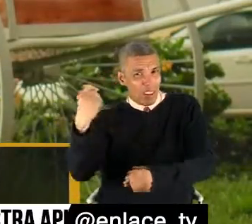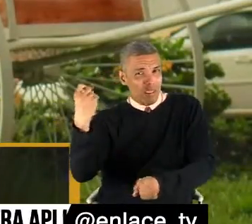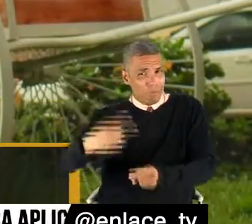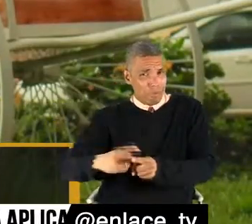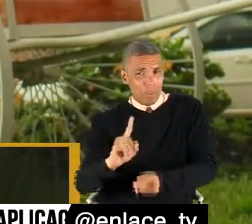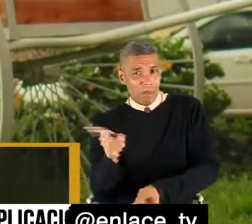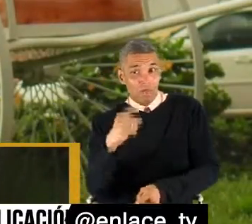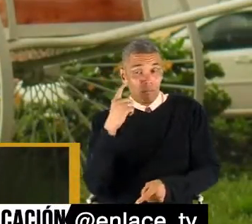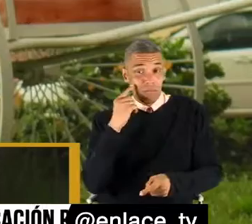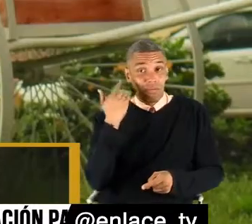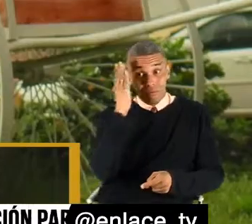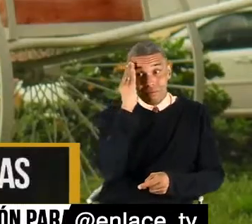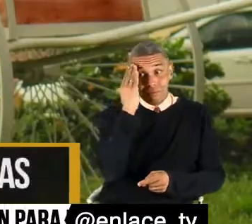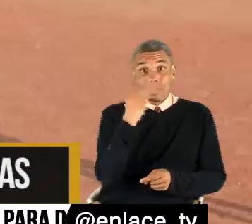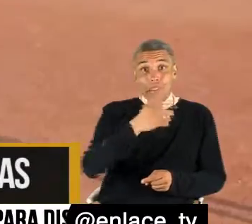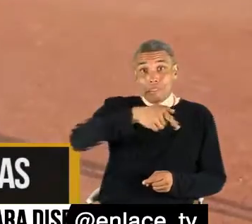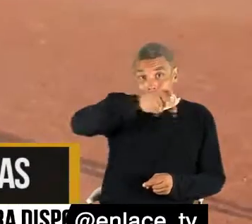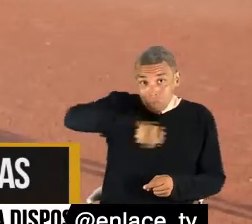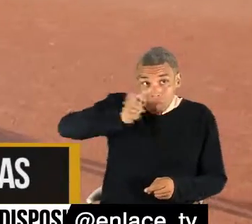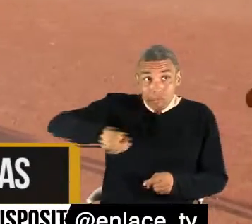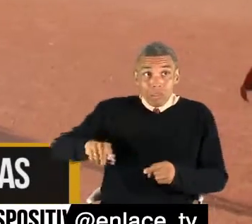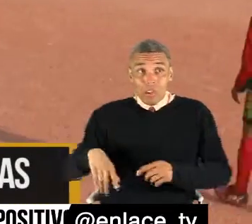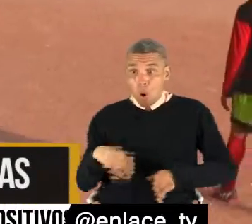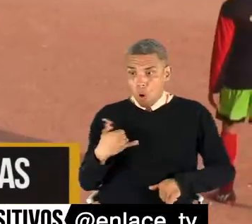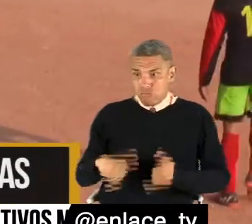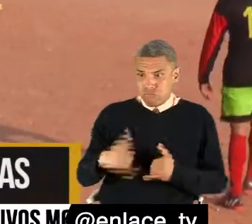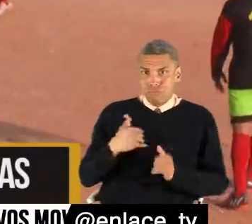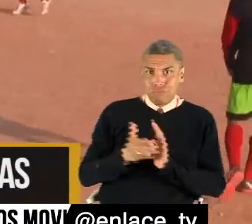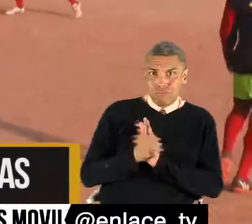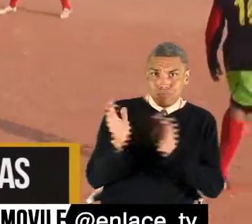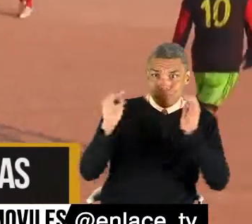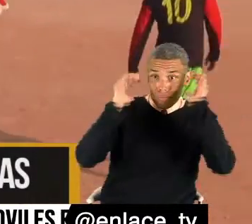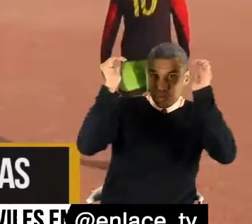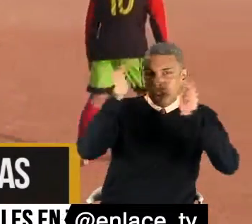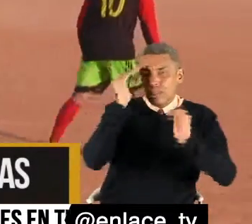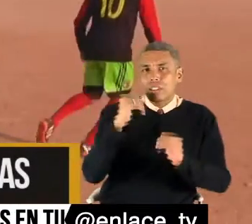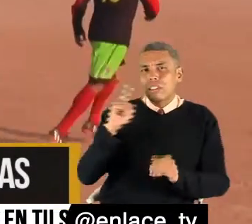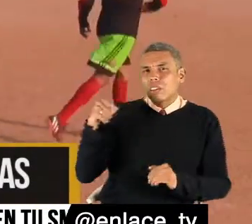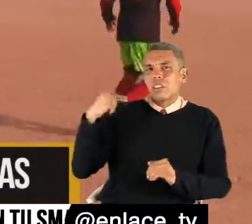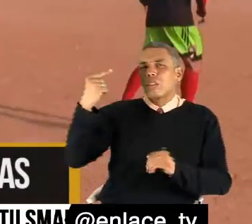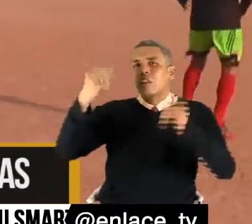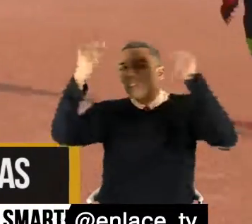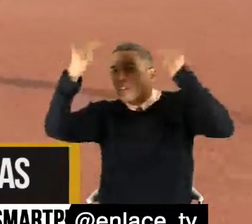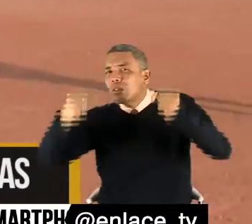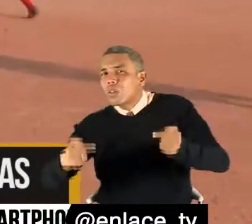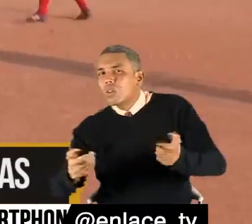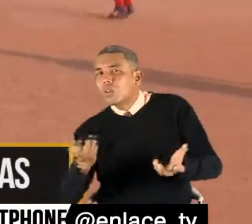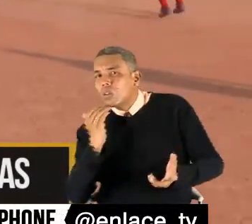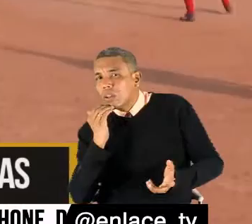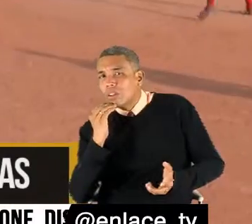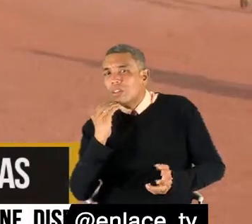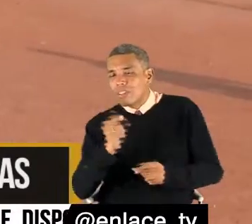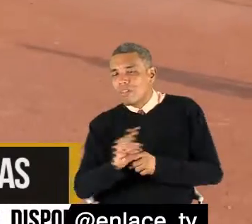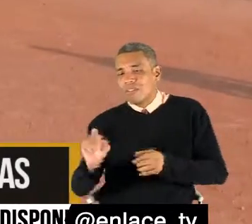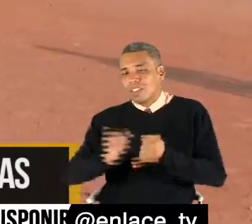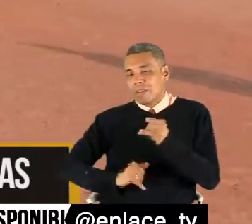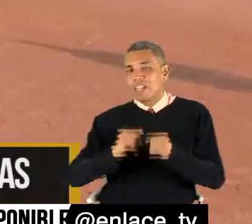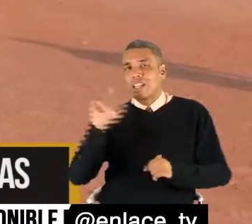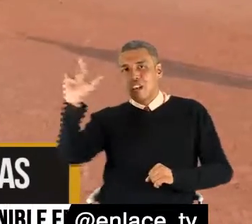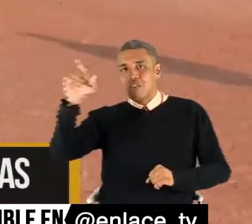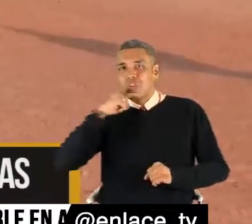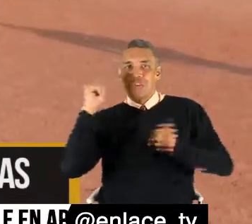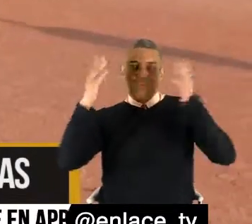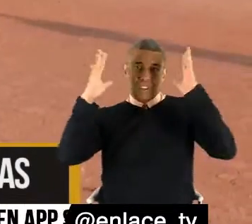ellos han sido jugadores de alto rendimiento. La próxima fecha se cumplirá durante este puente festivo. La invitación es para que los